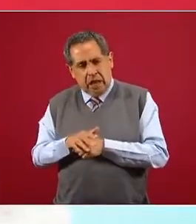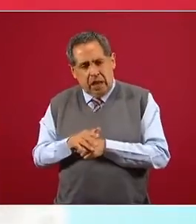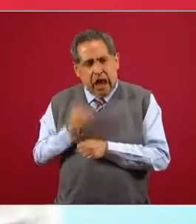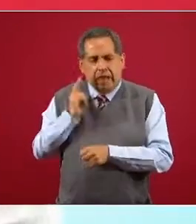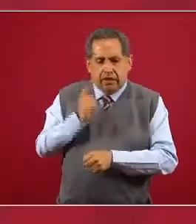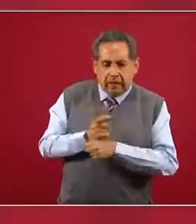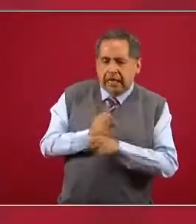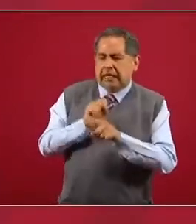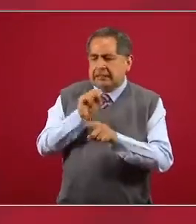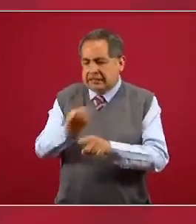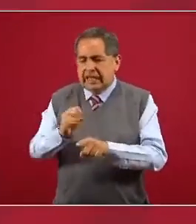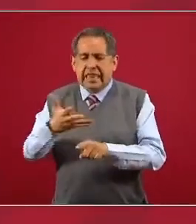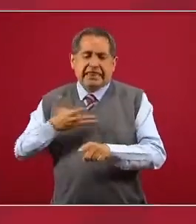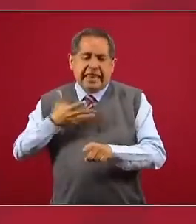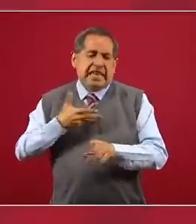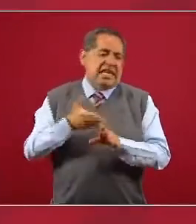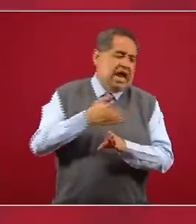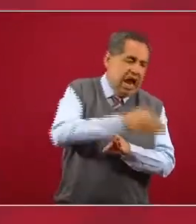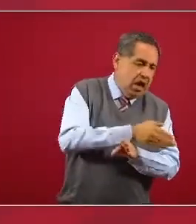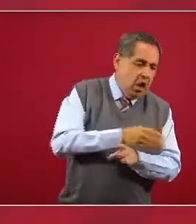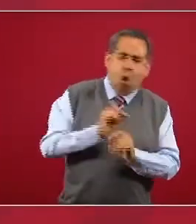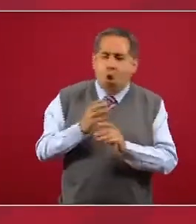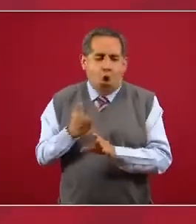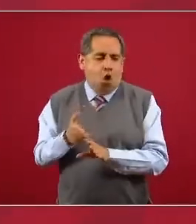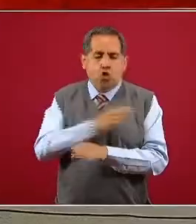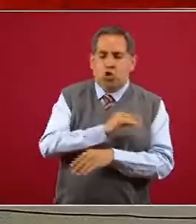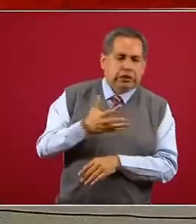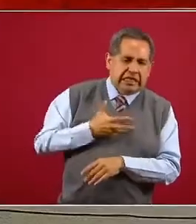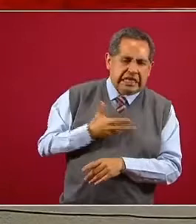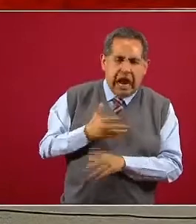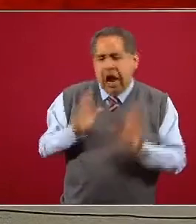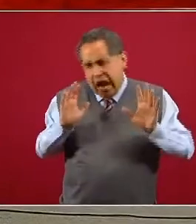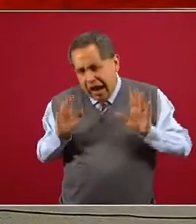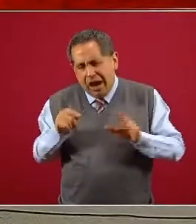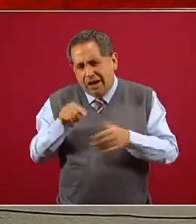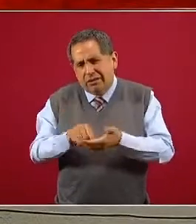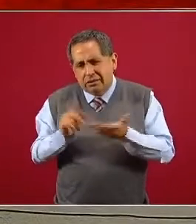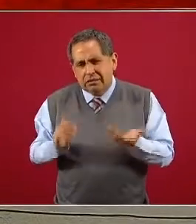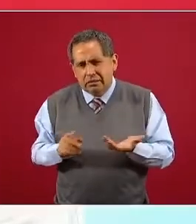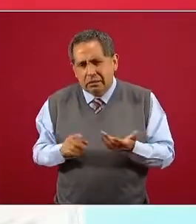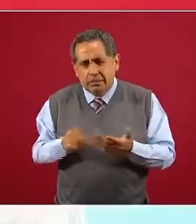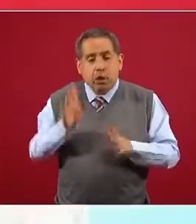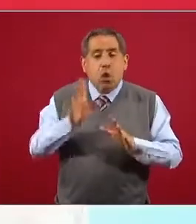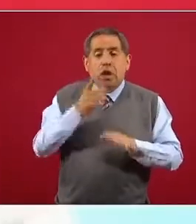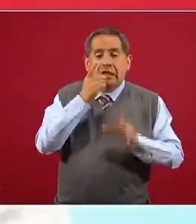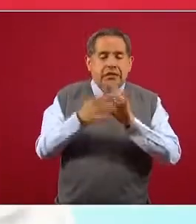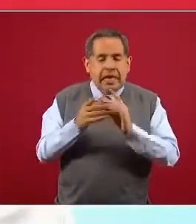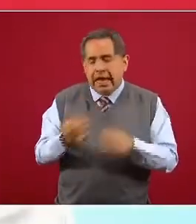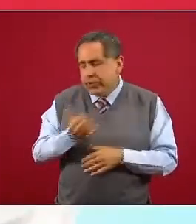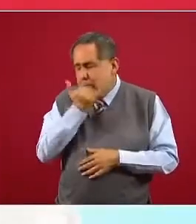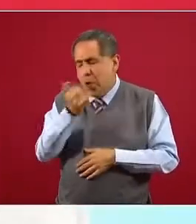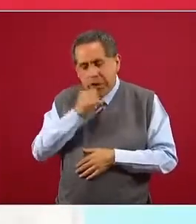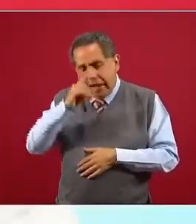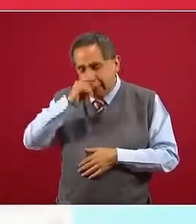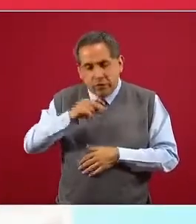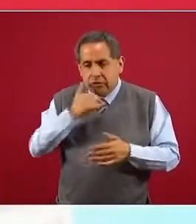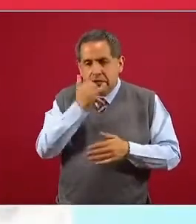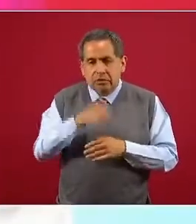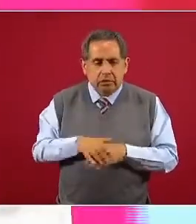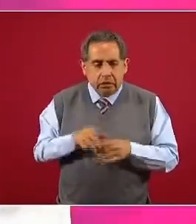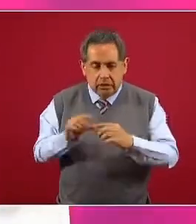correctamente quién tuvo respecto a quién no tuvo infección, y se han querido interpretar erróneamente como